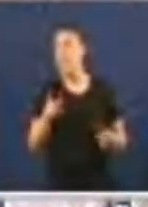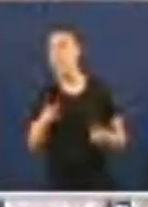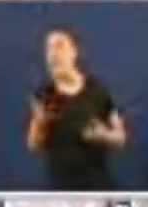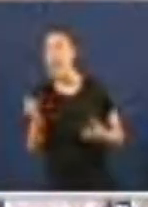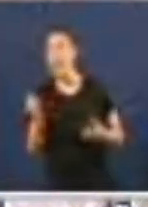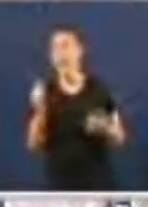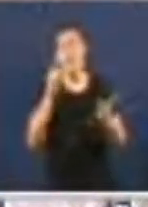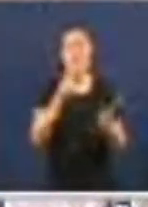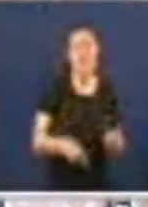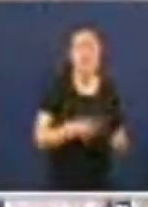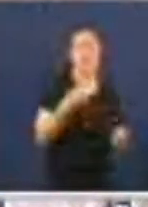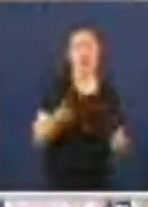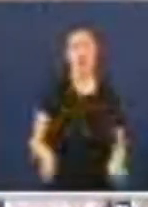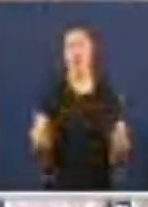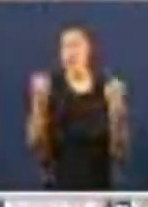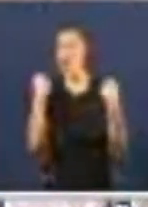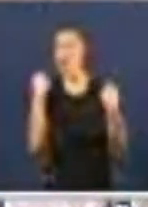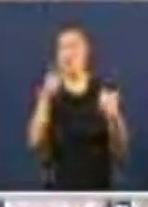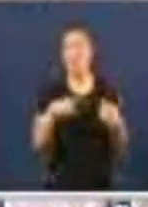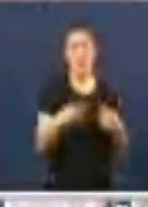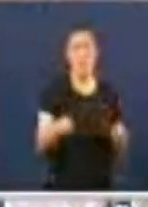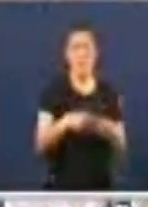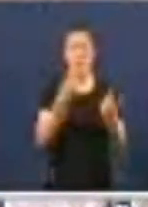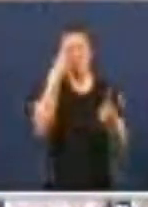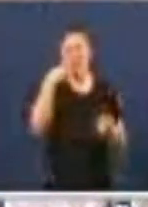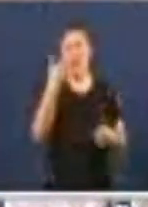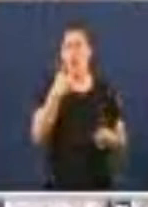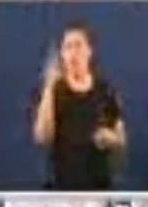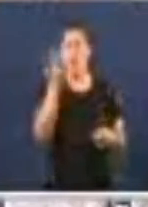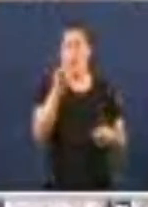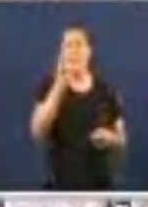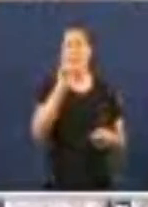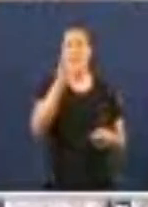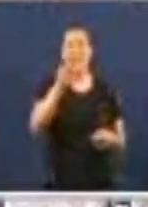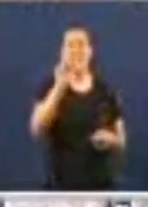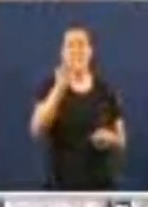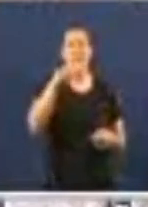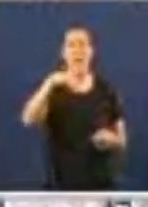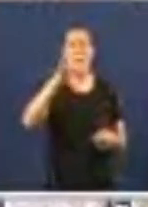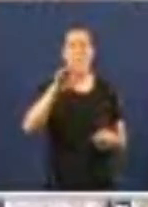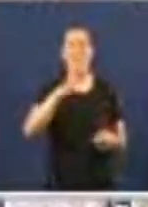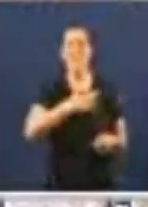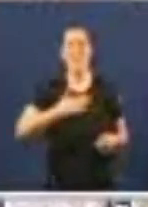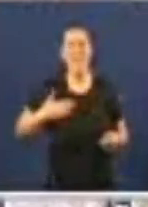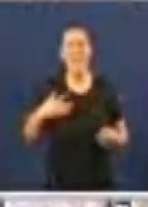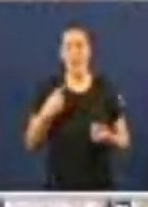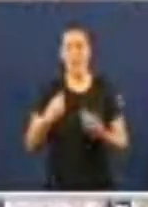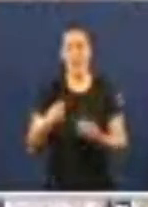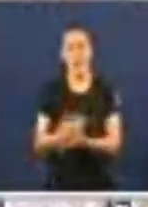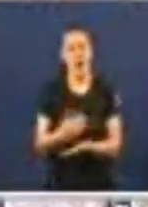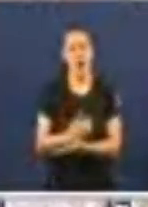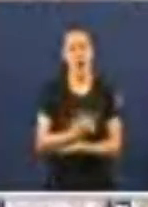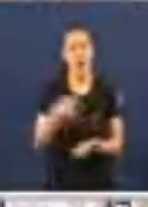todos e todas sabemos cales son as intencións de Villarmir, facer caixa coas centrais dos Sallas, coller a pasta